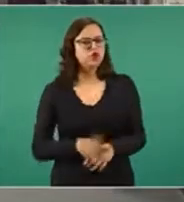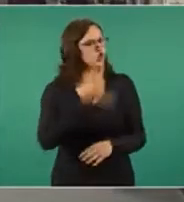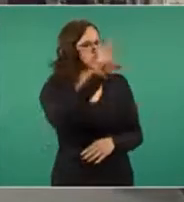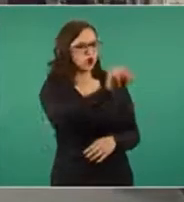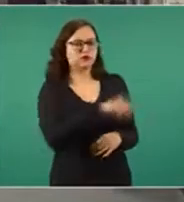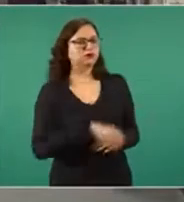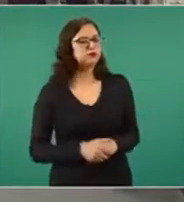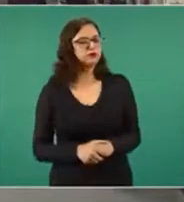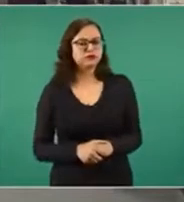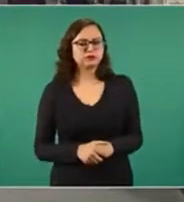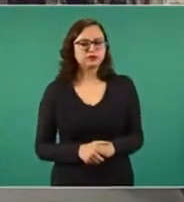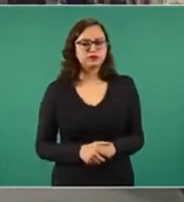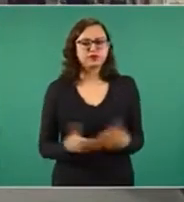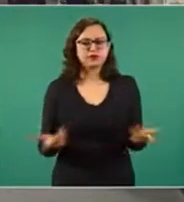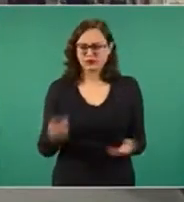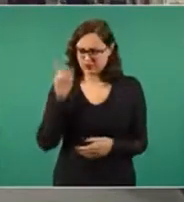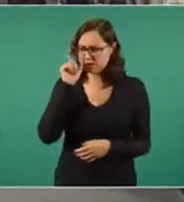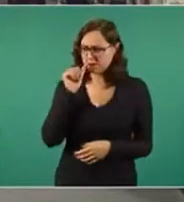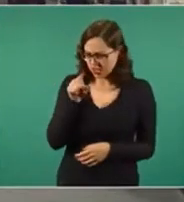Gracias.